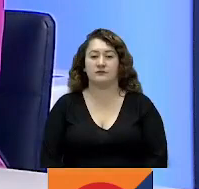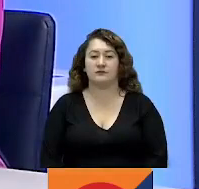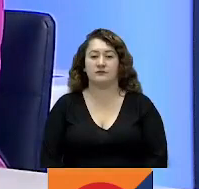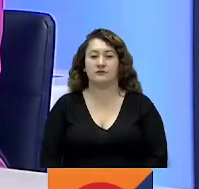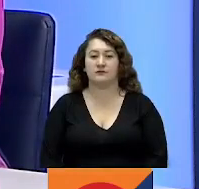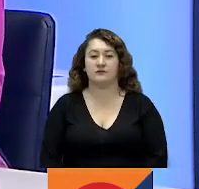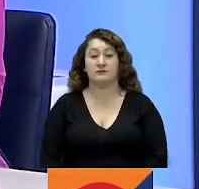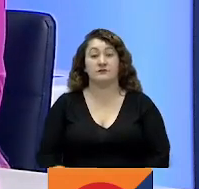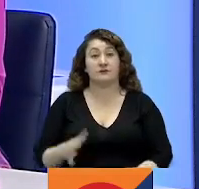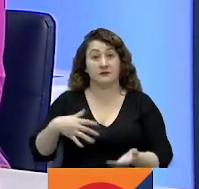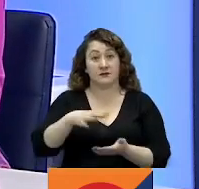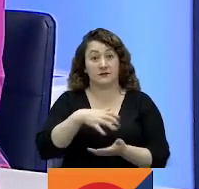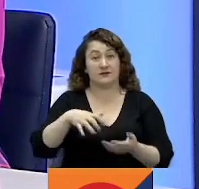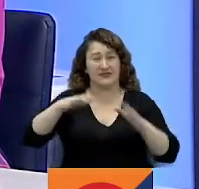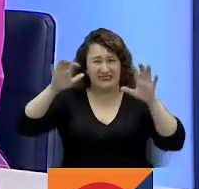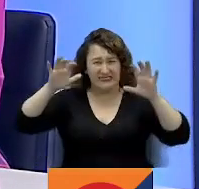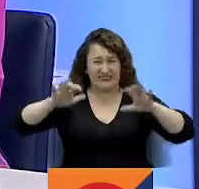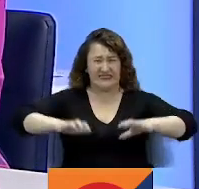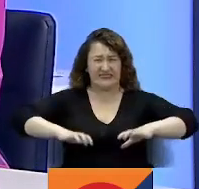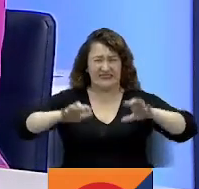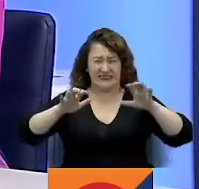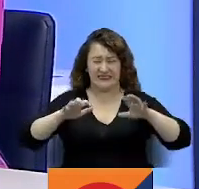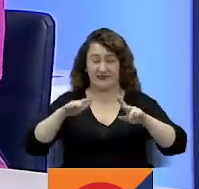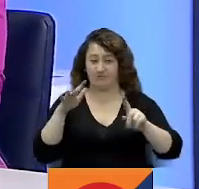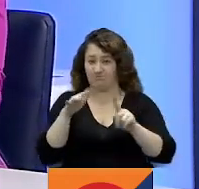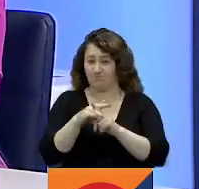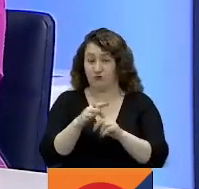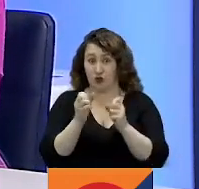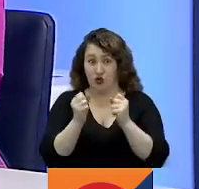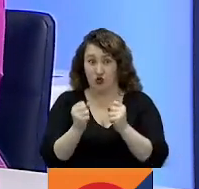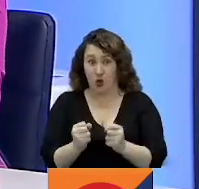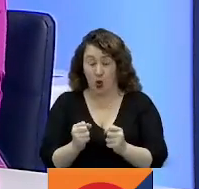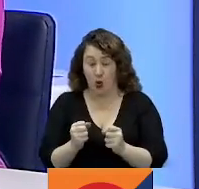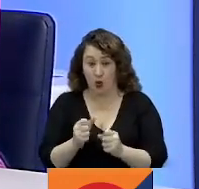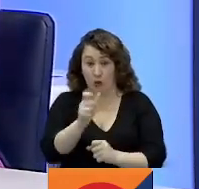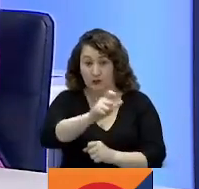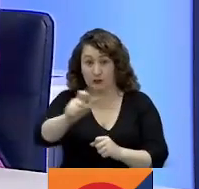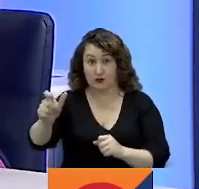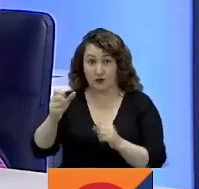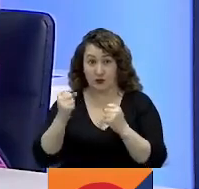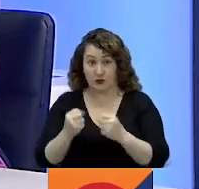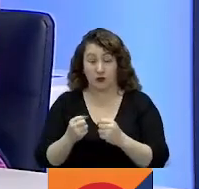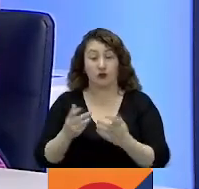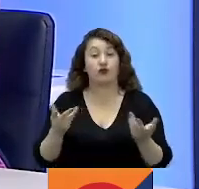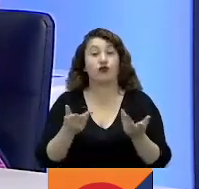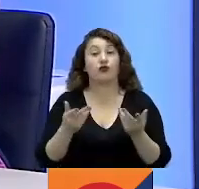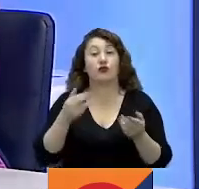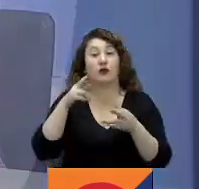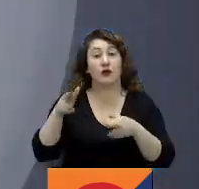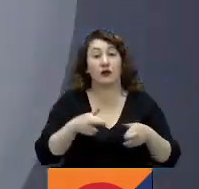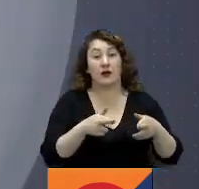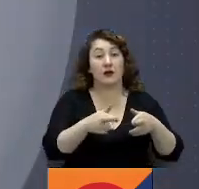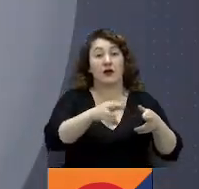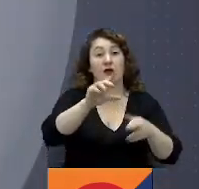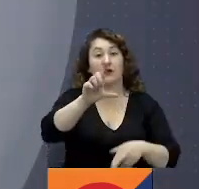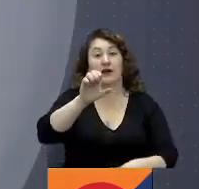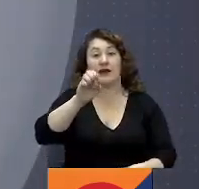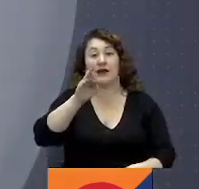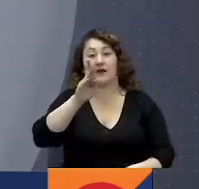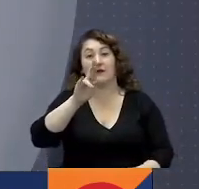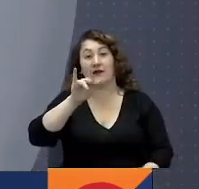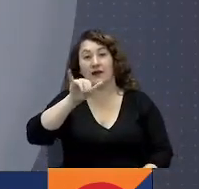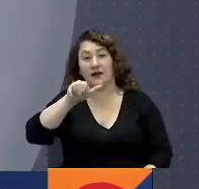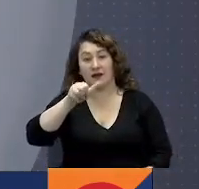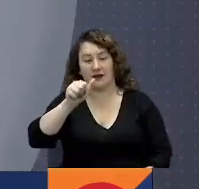Y en Santander las lluvias continúan ocasionando afectaciones y dejando damnificados. El río Lebrija sobre el municipio de Sabana de Torres aumentó